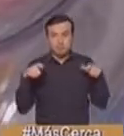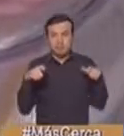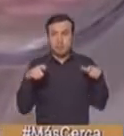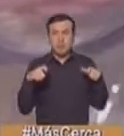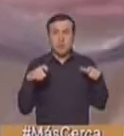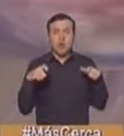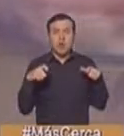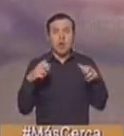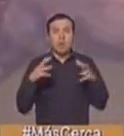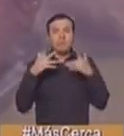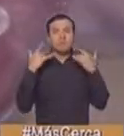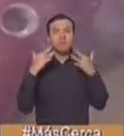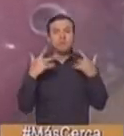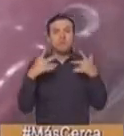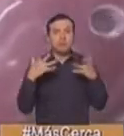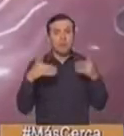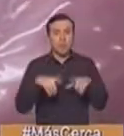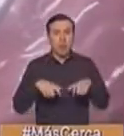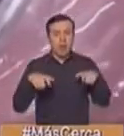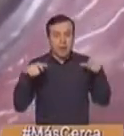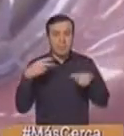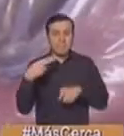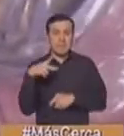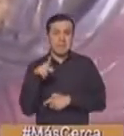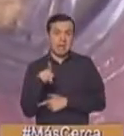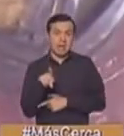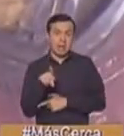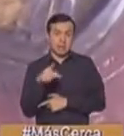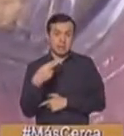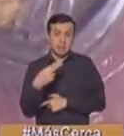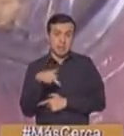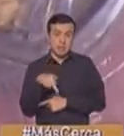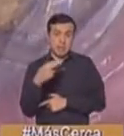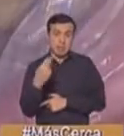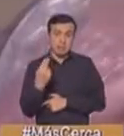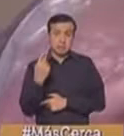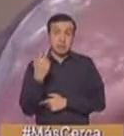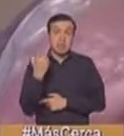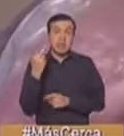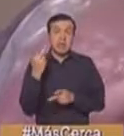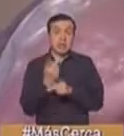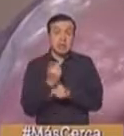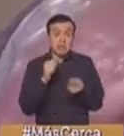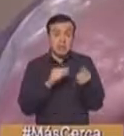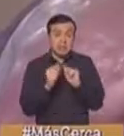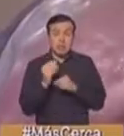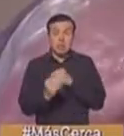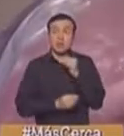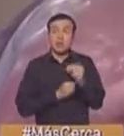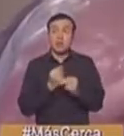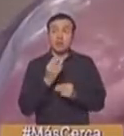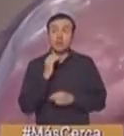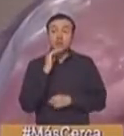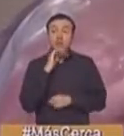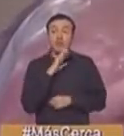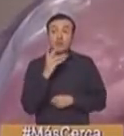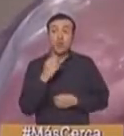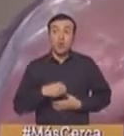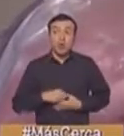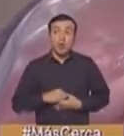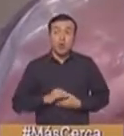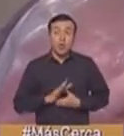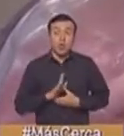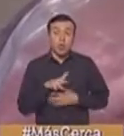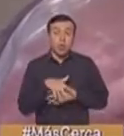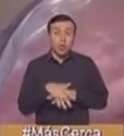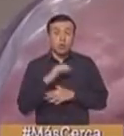transpiración, eso modifica el pH vaginal, que es ácido, se hace un poco más alcalino y eso estimula o prolifera que esa bacteria cause una infección